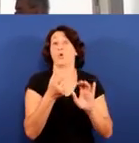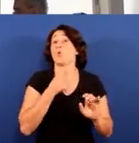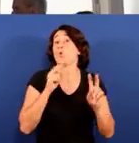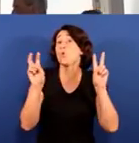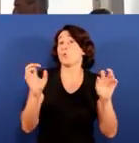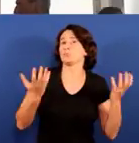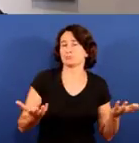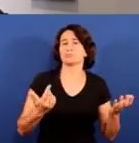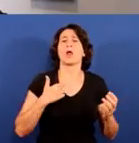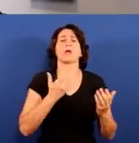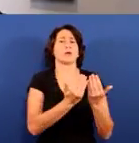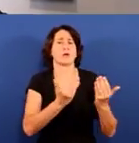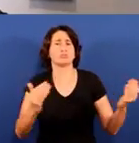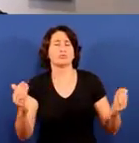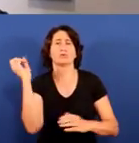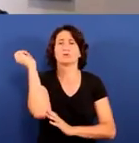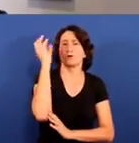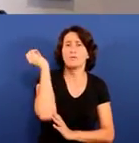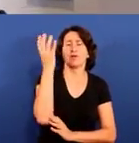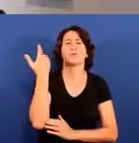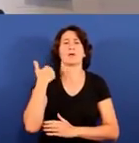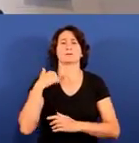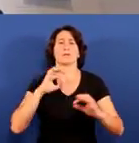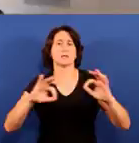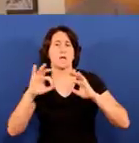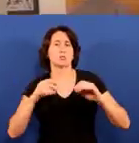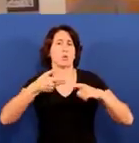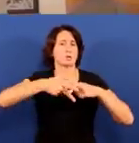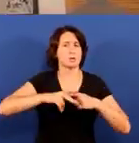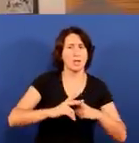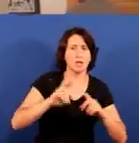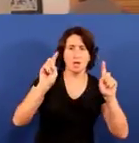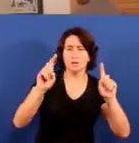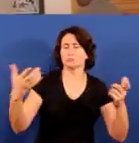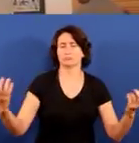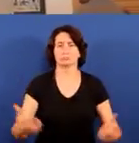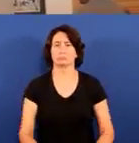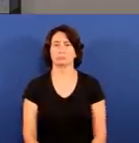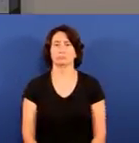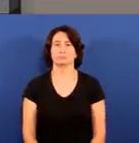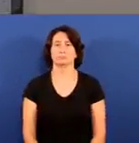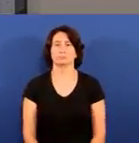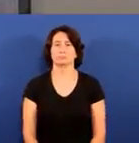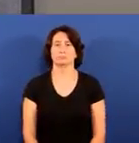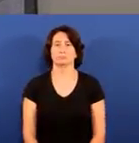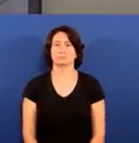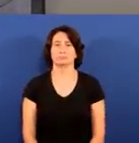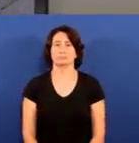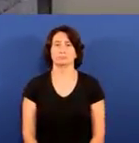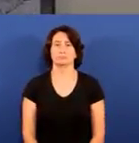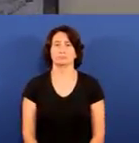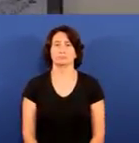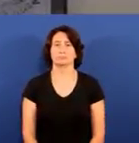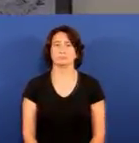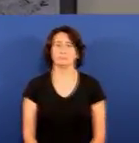diputada de Cultura Mireño Sonarizondo ha asegurado que el humor, cuando es respetuoso y a la vez irónico, creativo y divertido, cuando nos